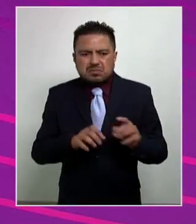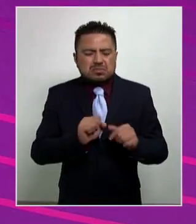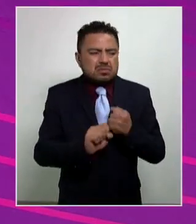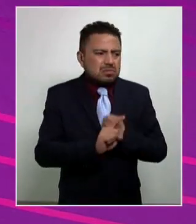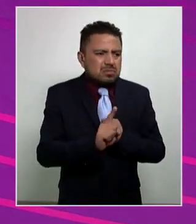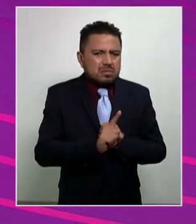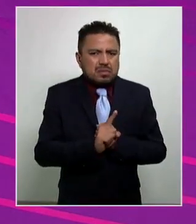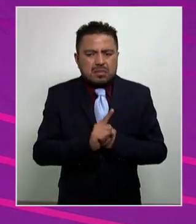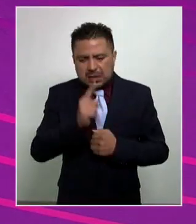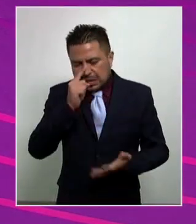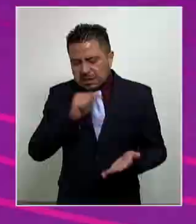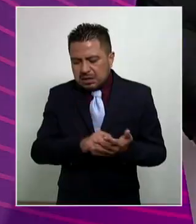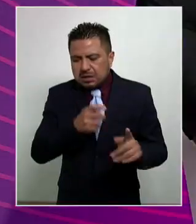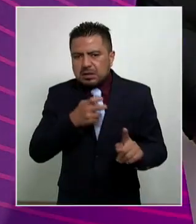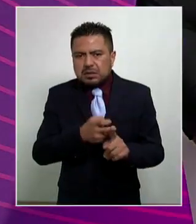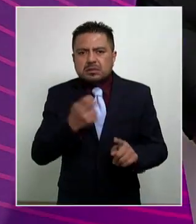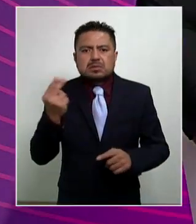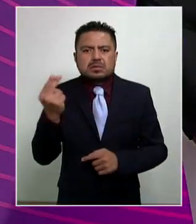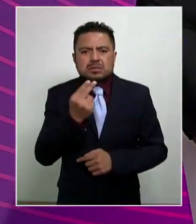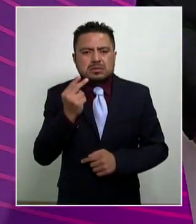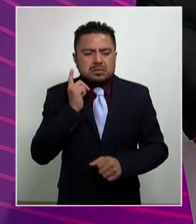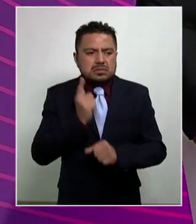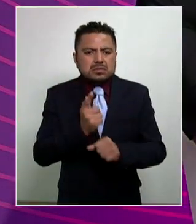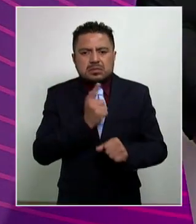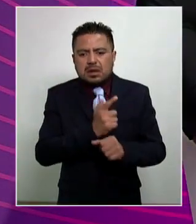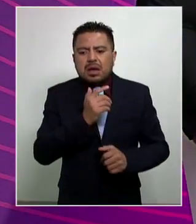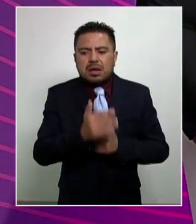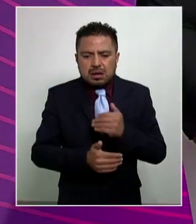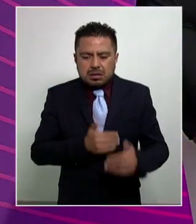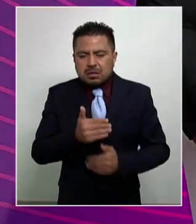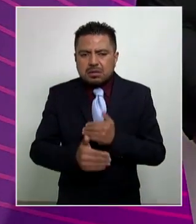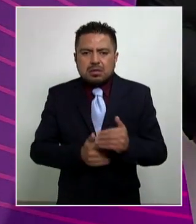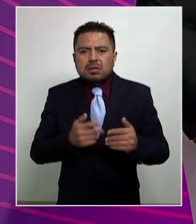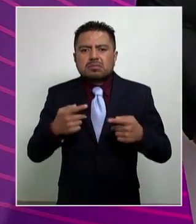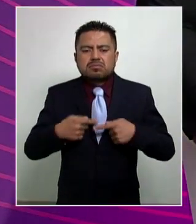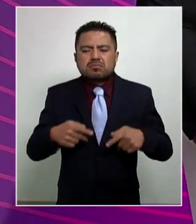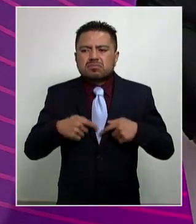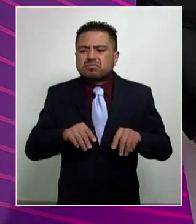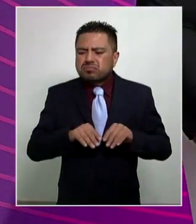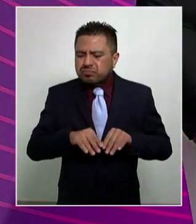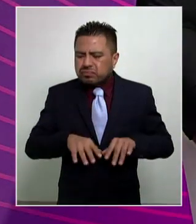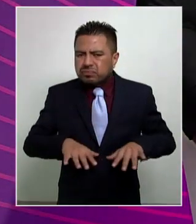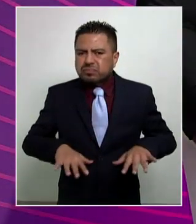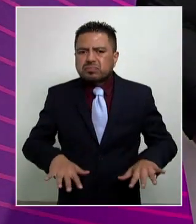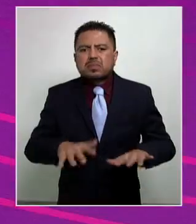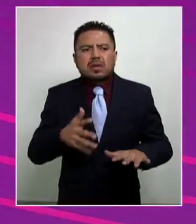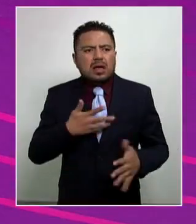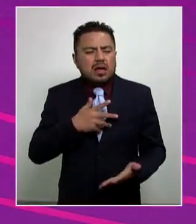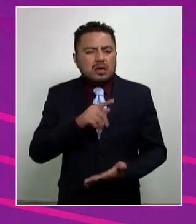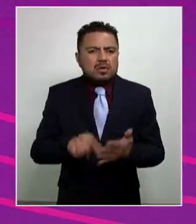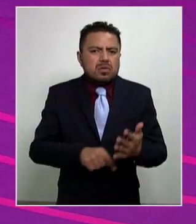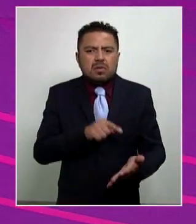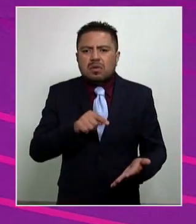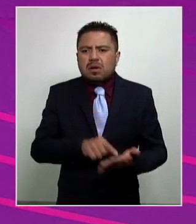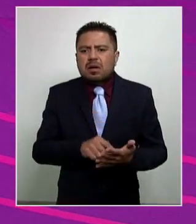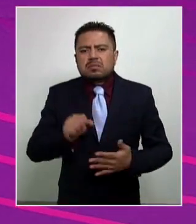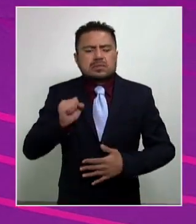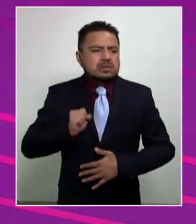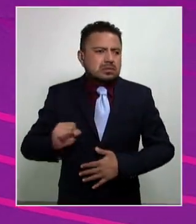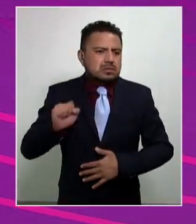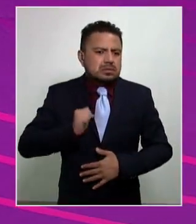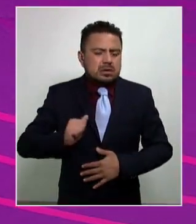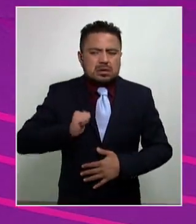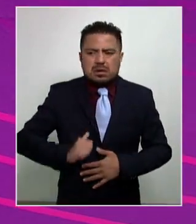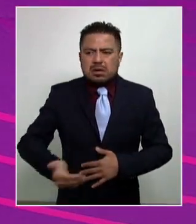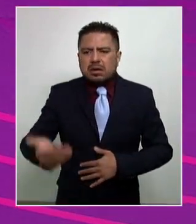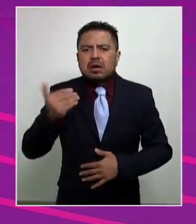eso creo que es lo que tenemos que ver en adelante. Poblaciones que estén en su lugar desde siglos